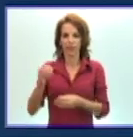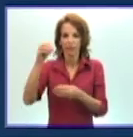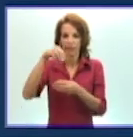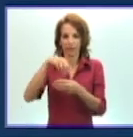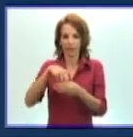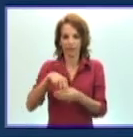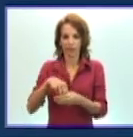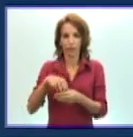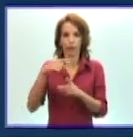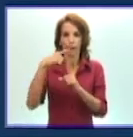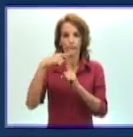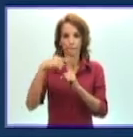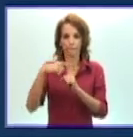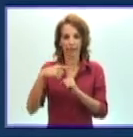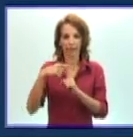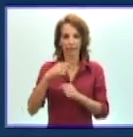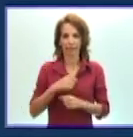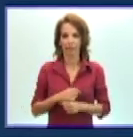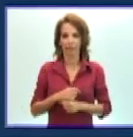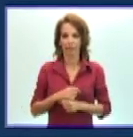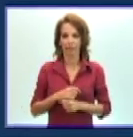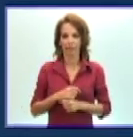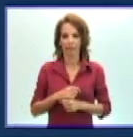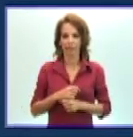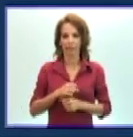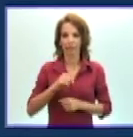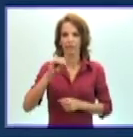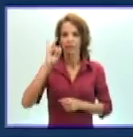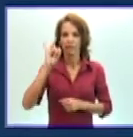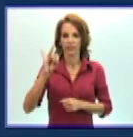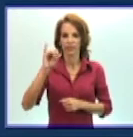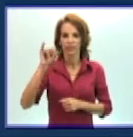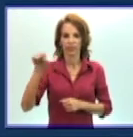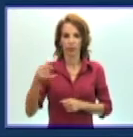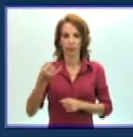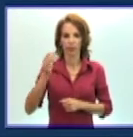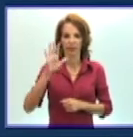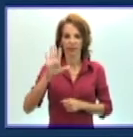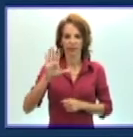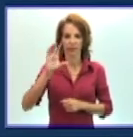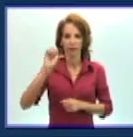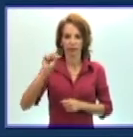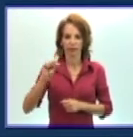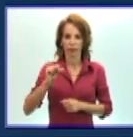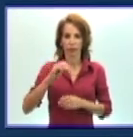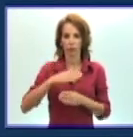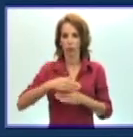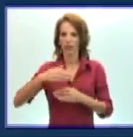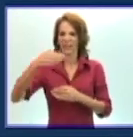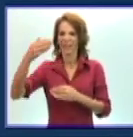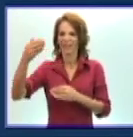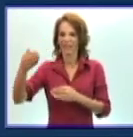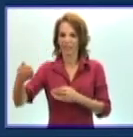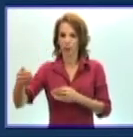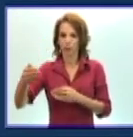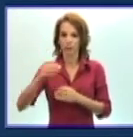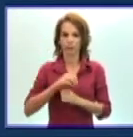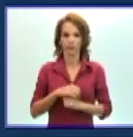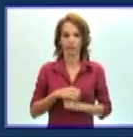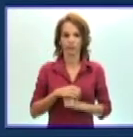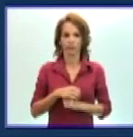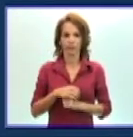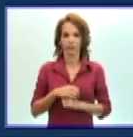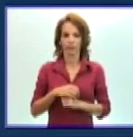más los 7,5 segundos de la escala exterior. Por lo tanto,